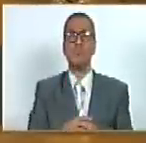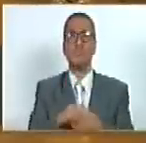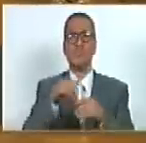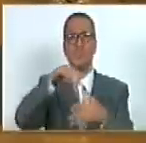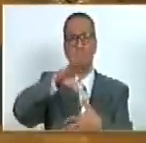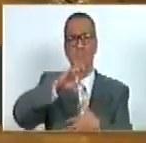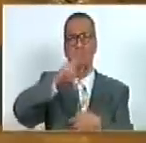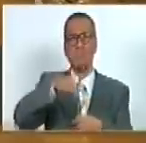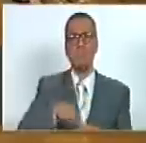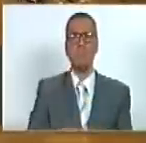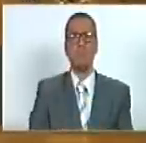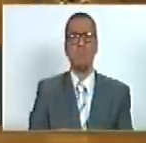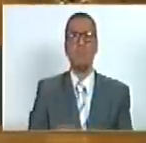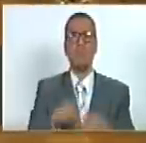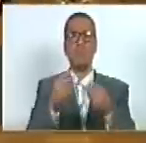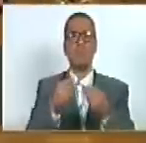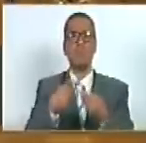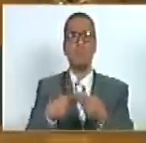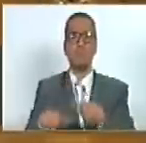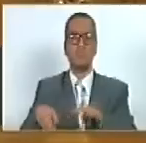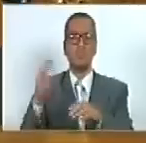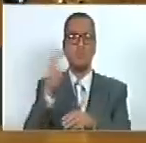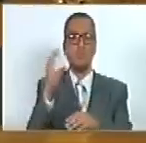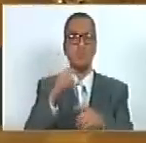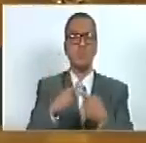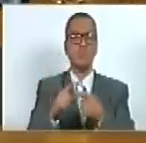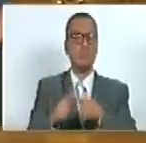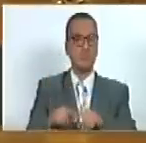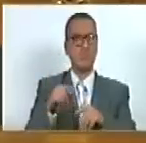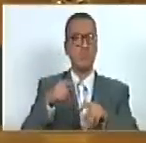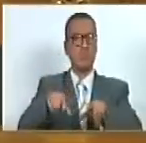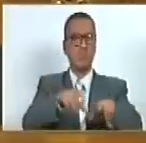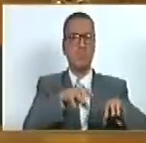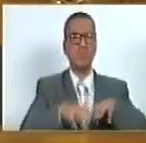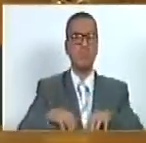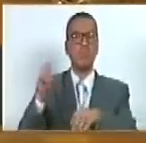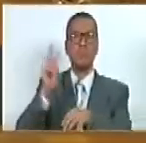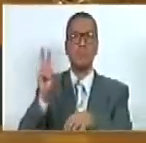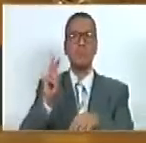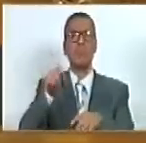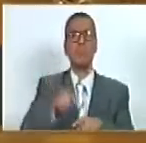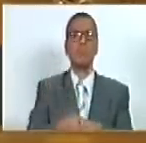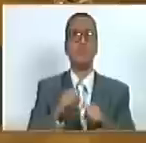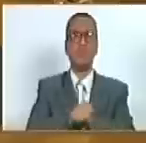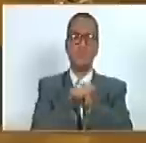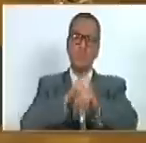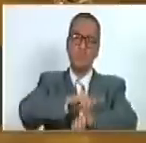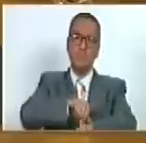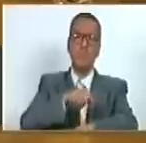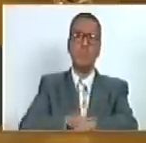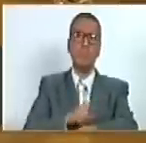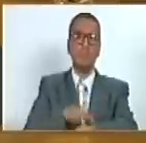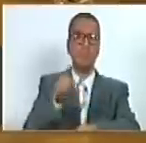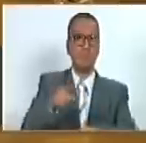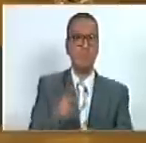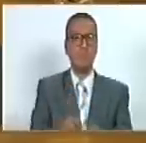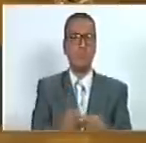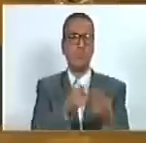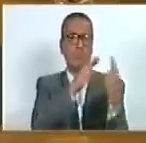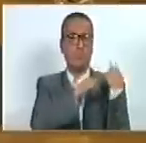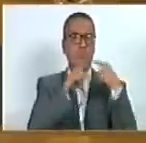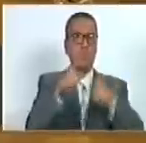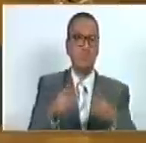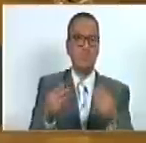América, y que pasean por Caracas y por el interior de Venezuela una y otra vez, más temprano que tarde, se han responsabilizado